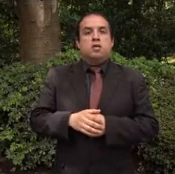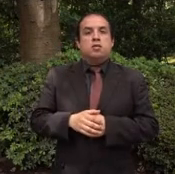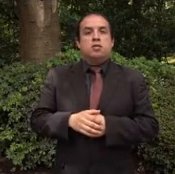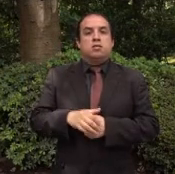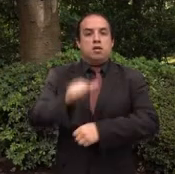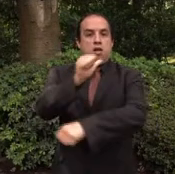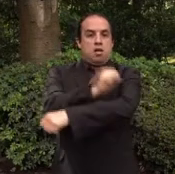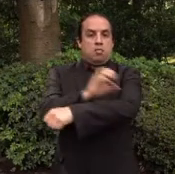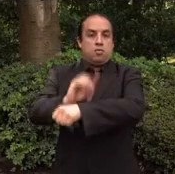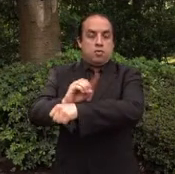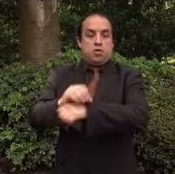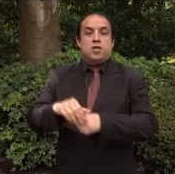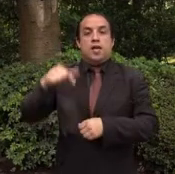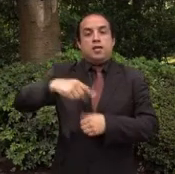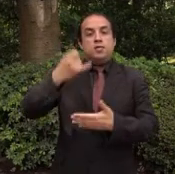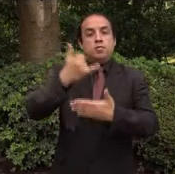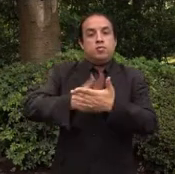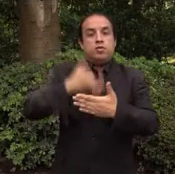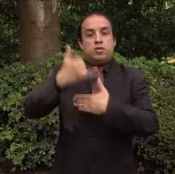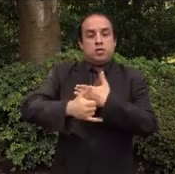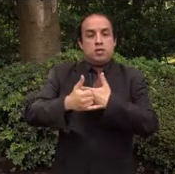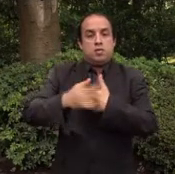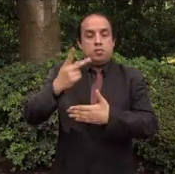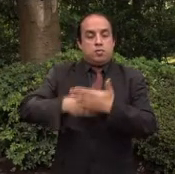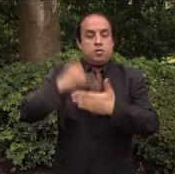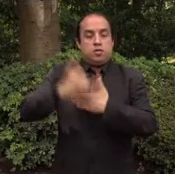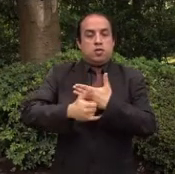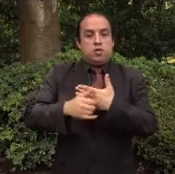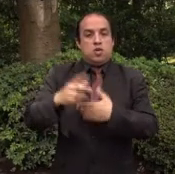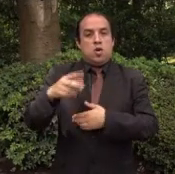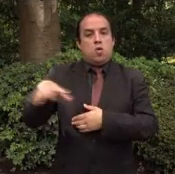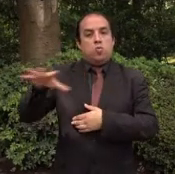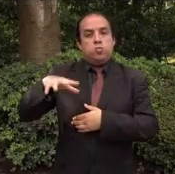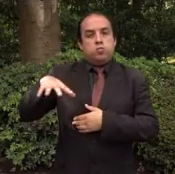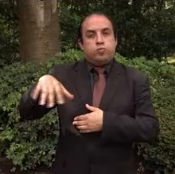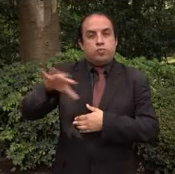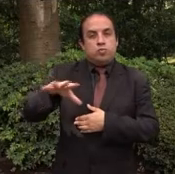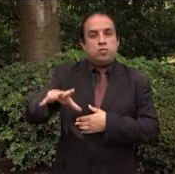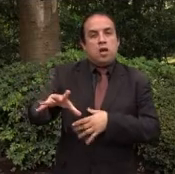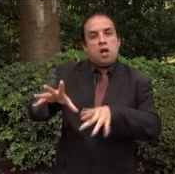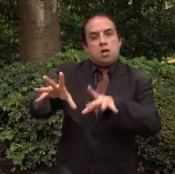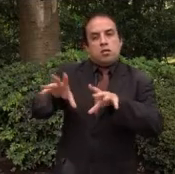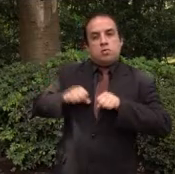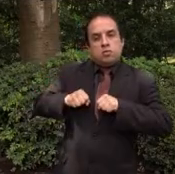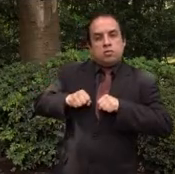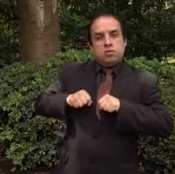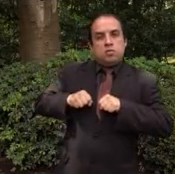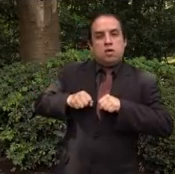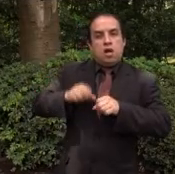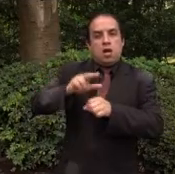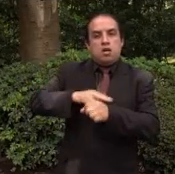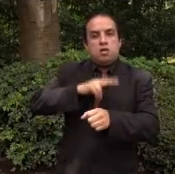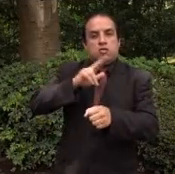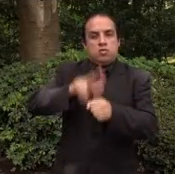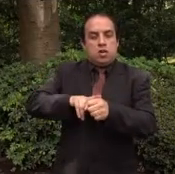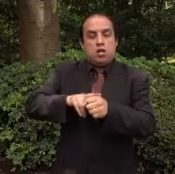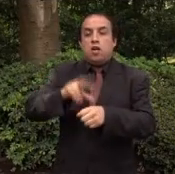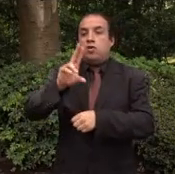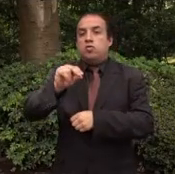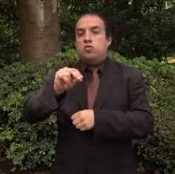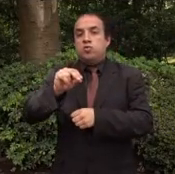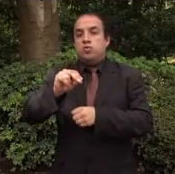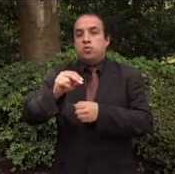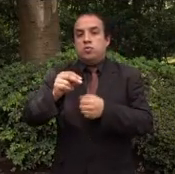proyecto principalmente de rescate natural y cultural del bosque, que no vamos a